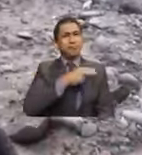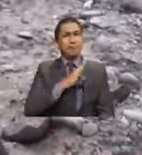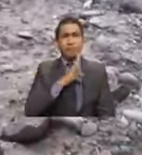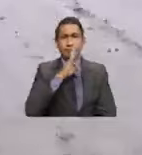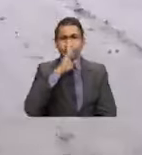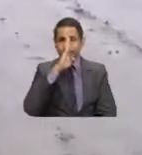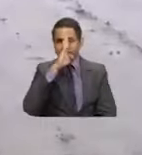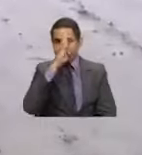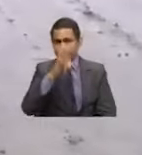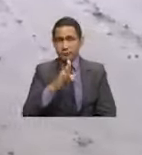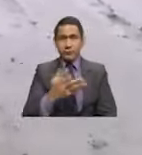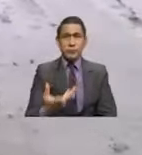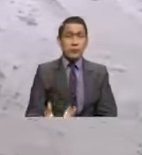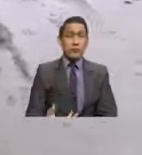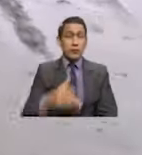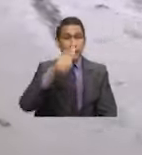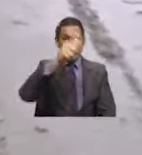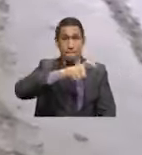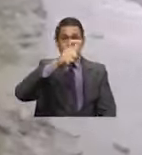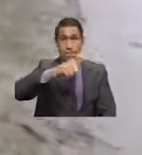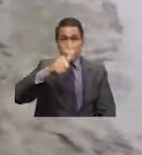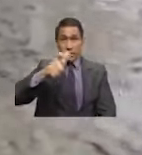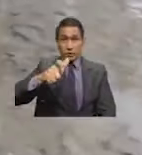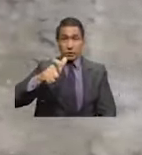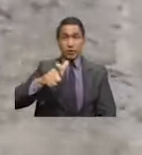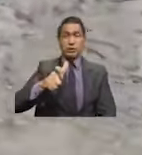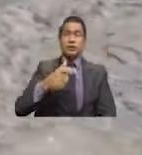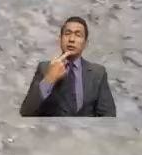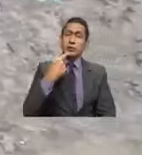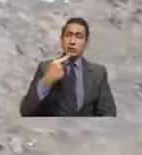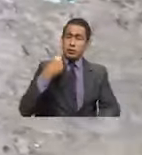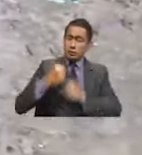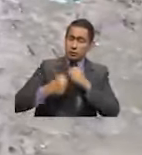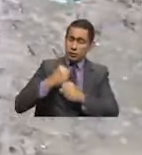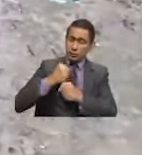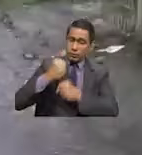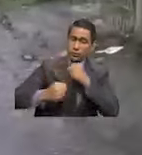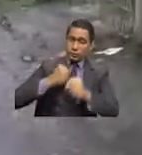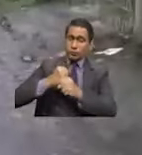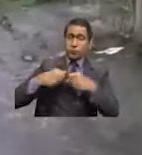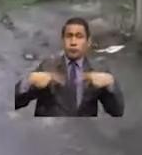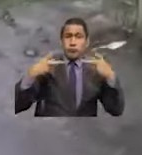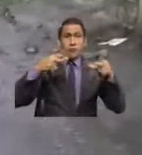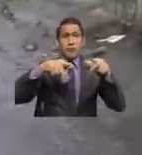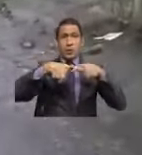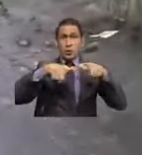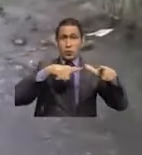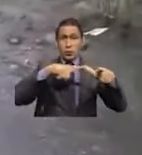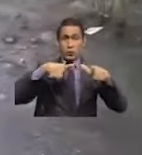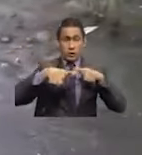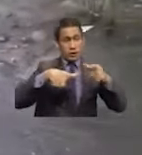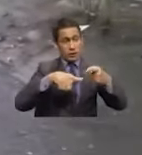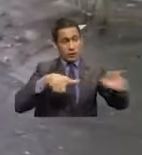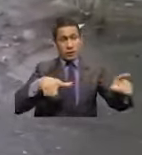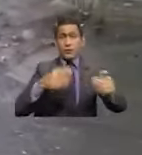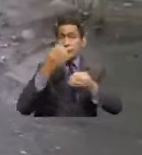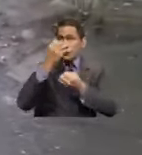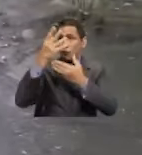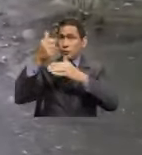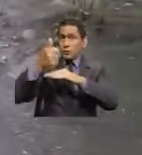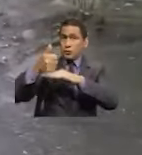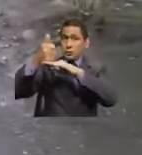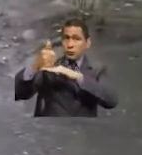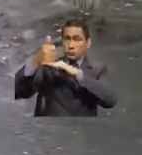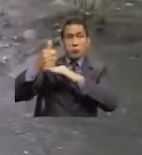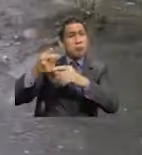queda en promesa. Los moradores afirman que a pesar de los años de residencia en la zona y las repetidas peticiones de ayuda, las autoridades